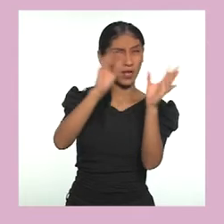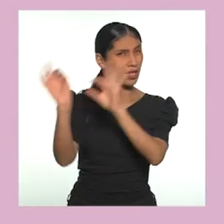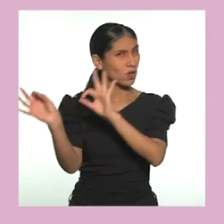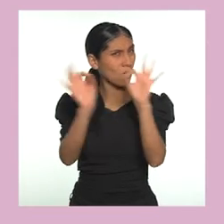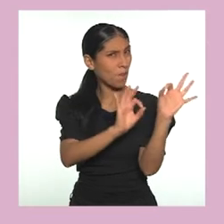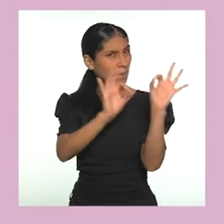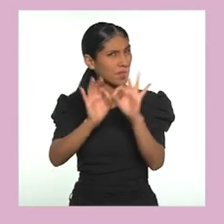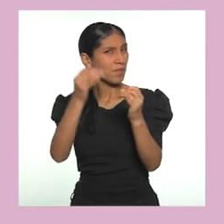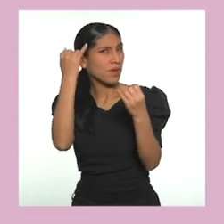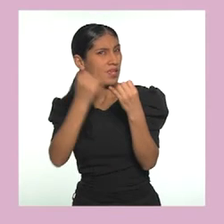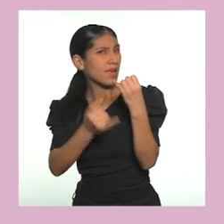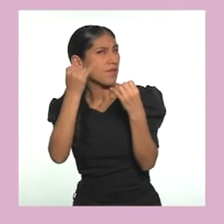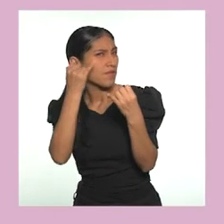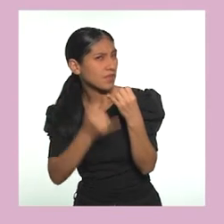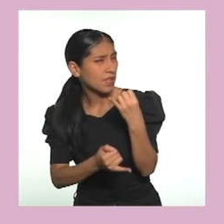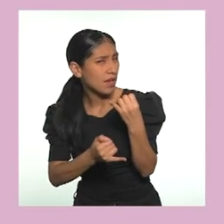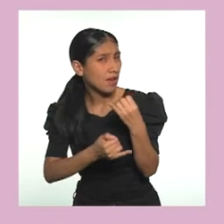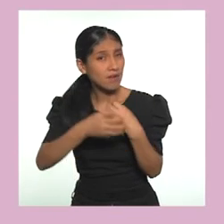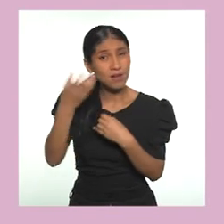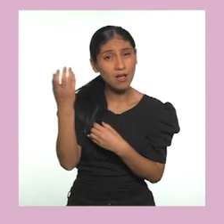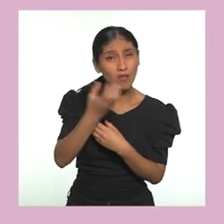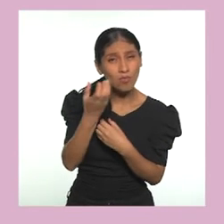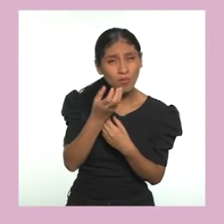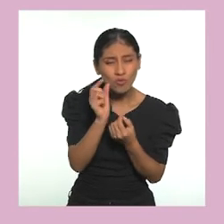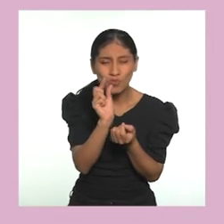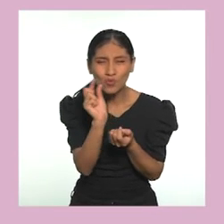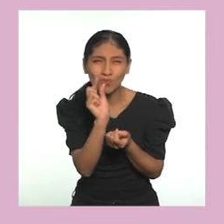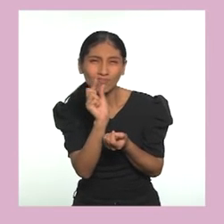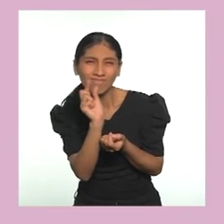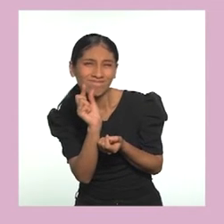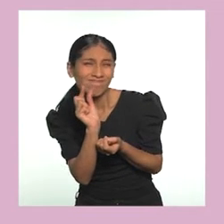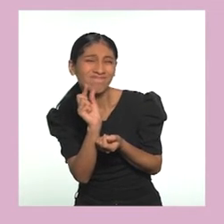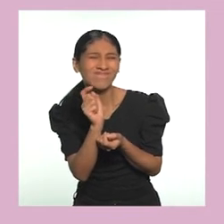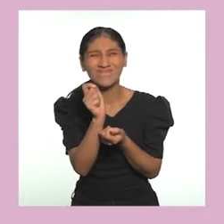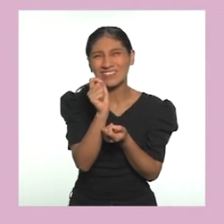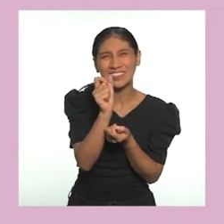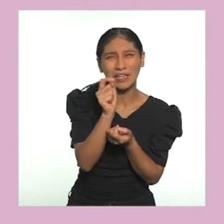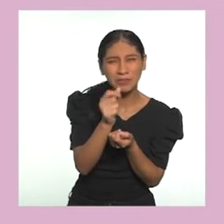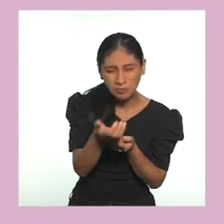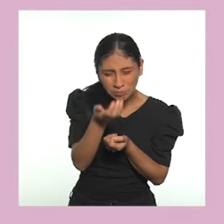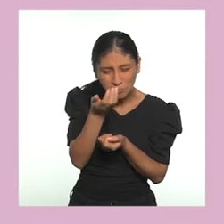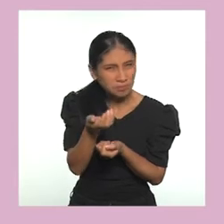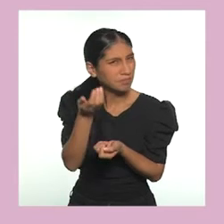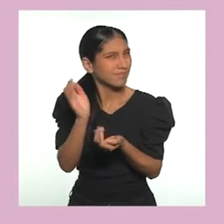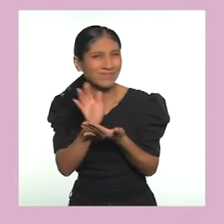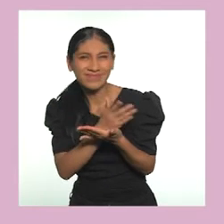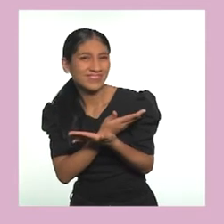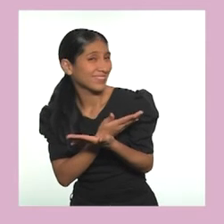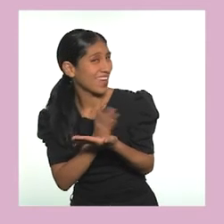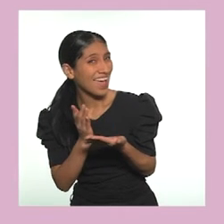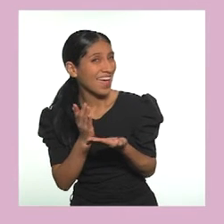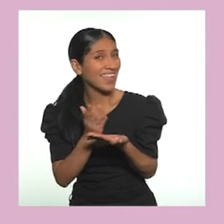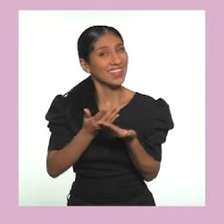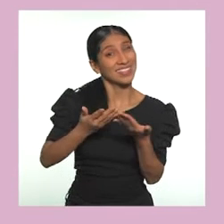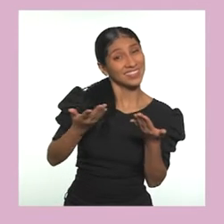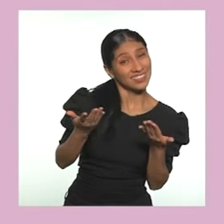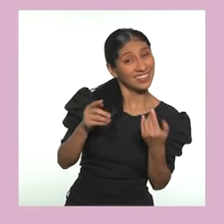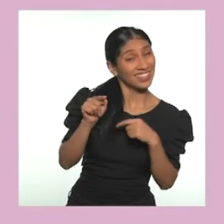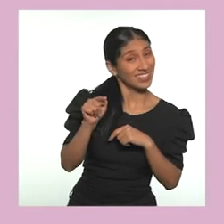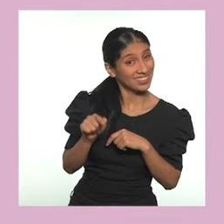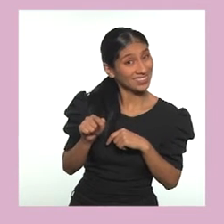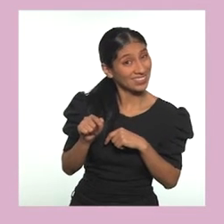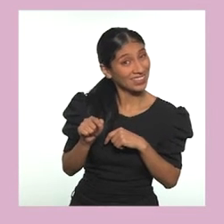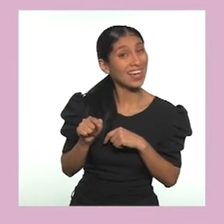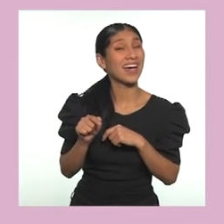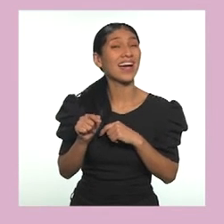otra vez. Al final, las papas se hacían chiquitas. Casi no pesaban nada. Y